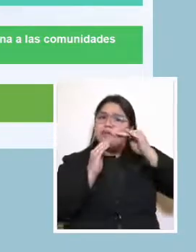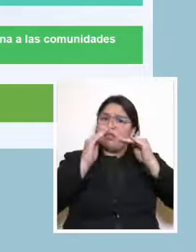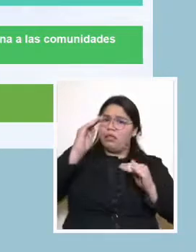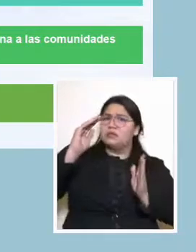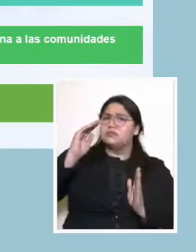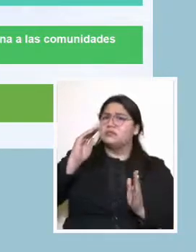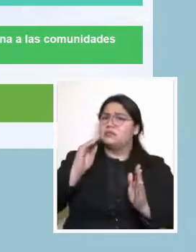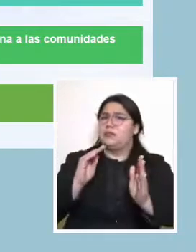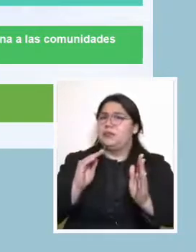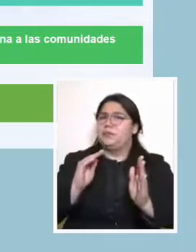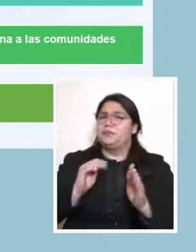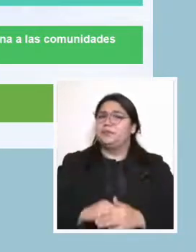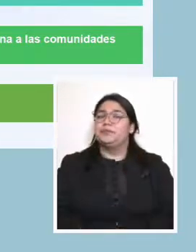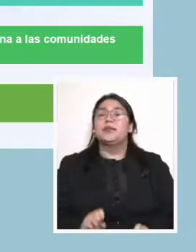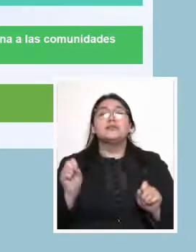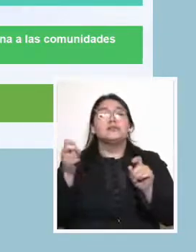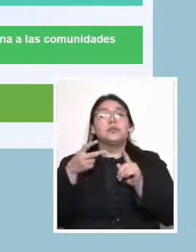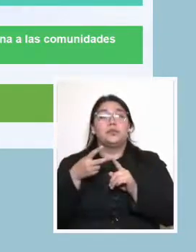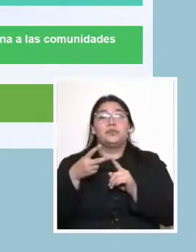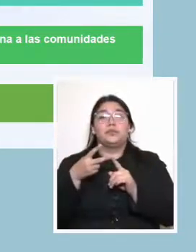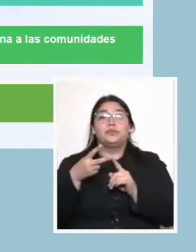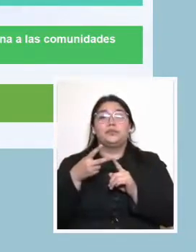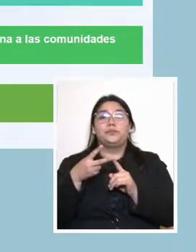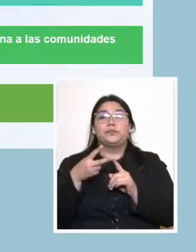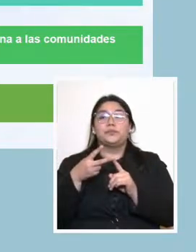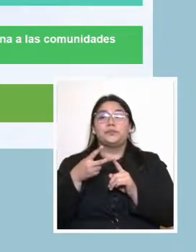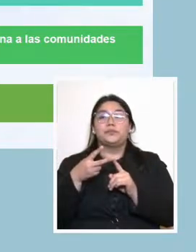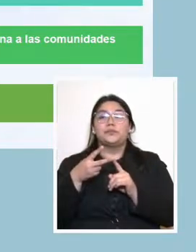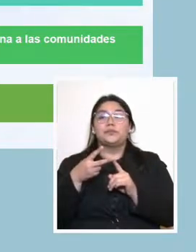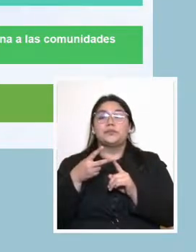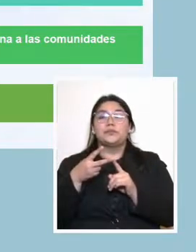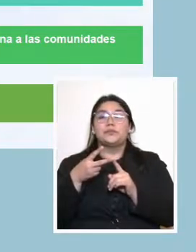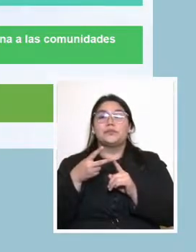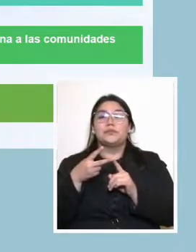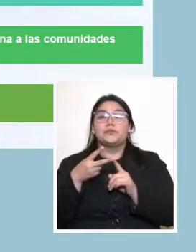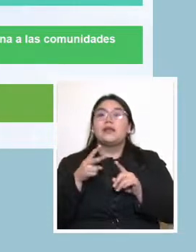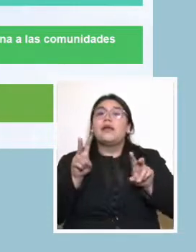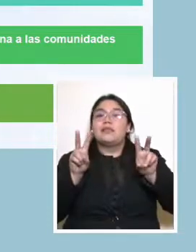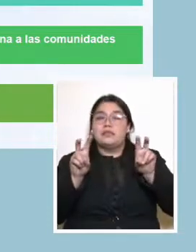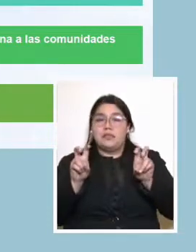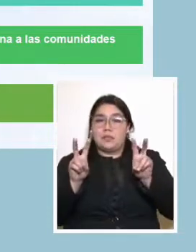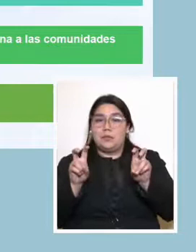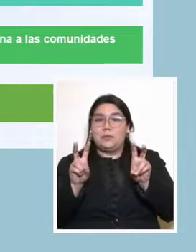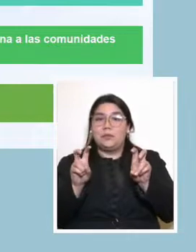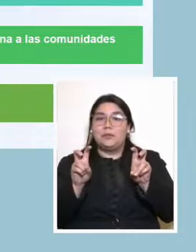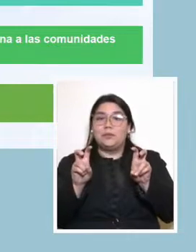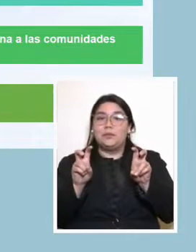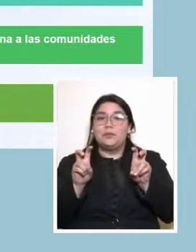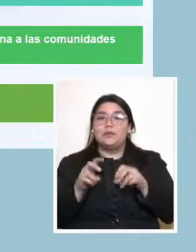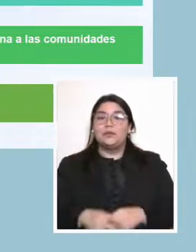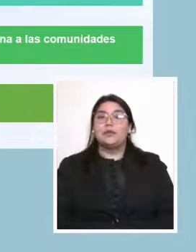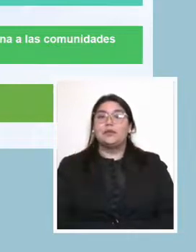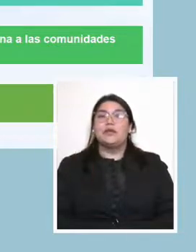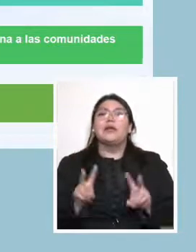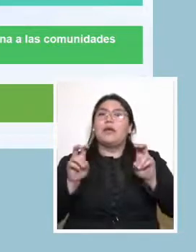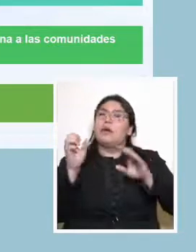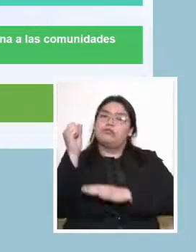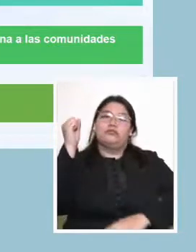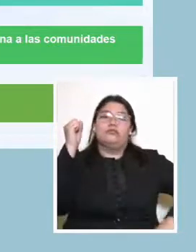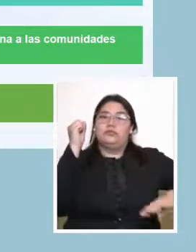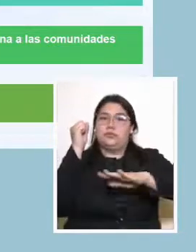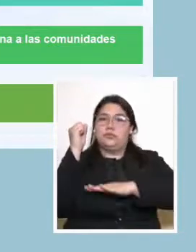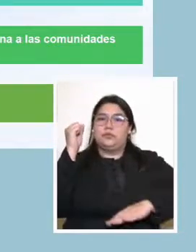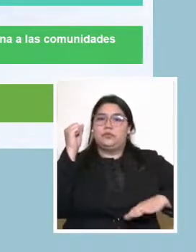lugar, aquello que para nosotros tiene en relación hoy día con los temas de carácter estructural, ¿no es cierto?,